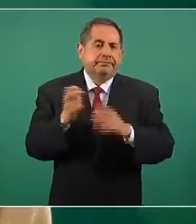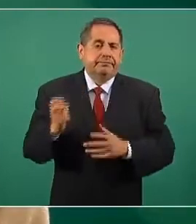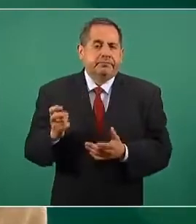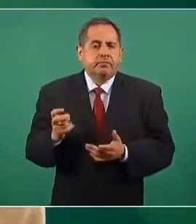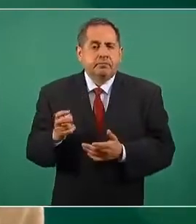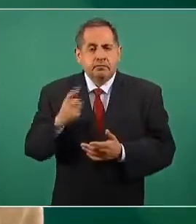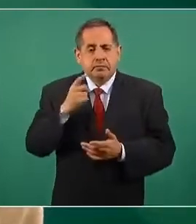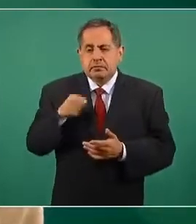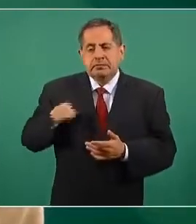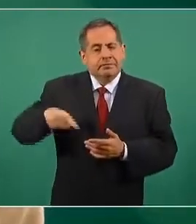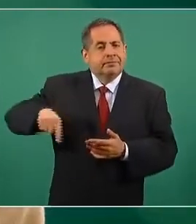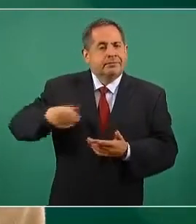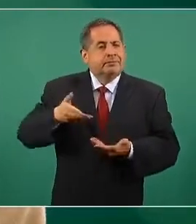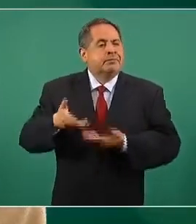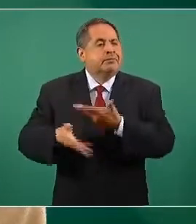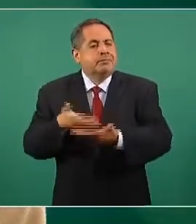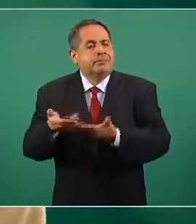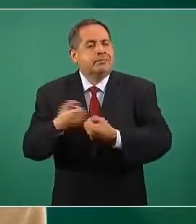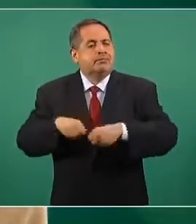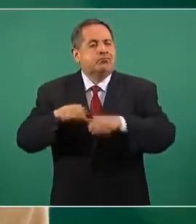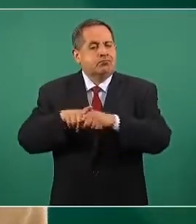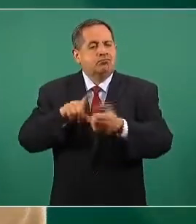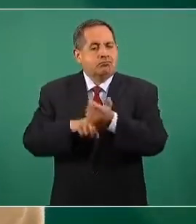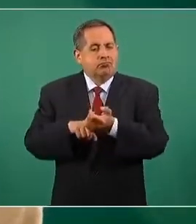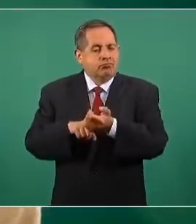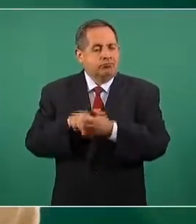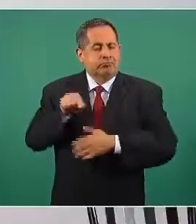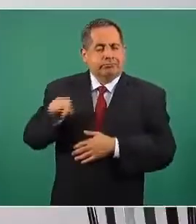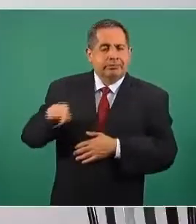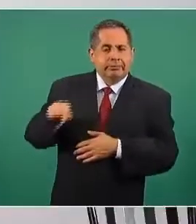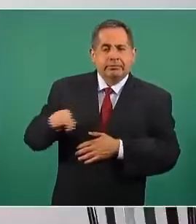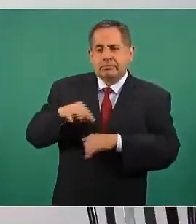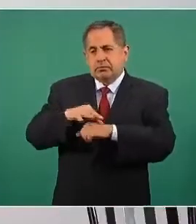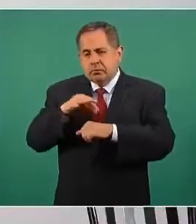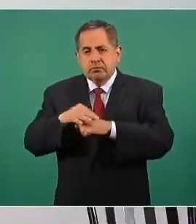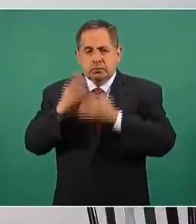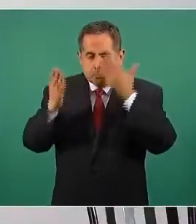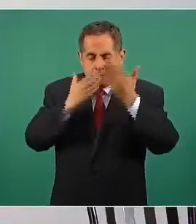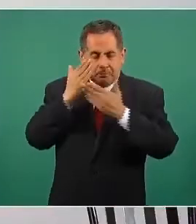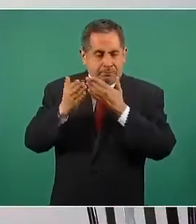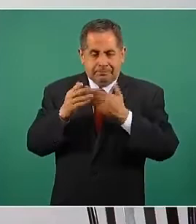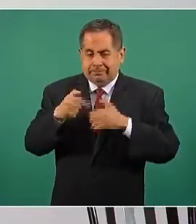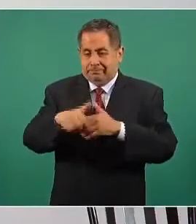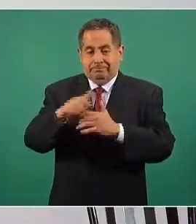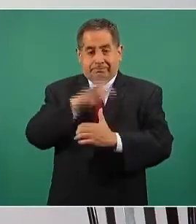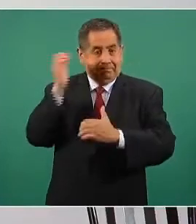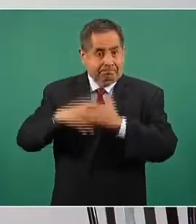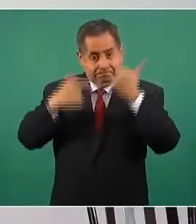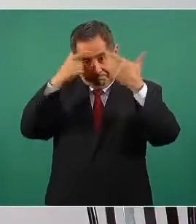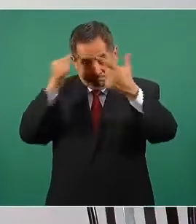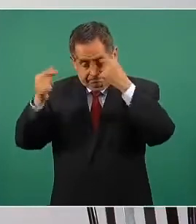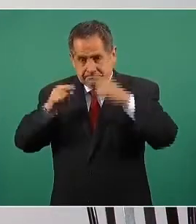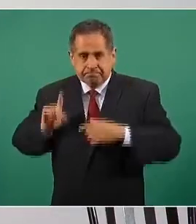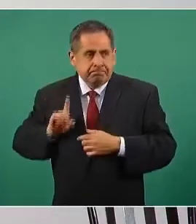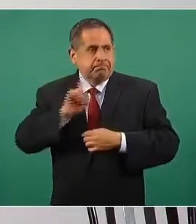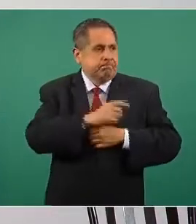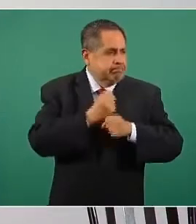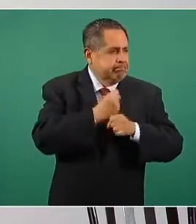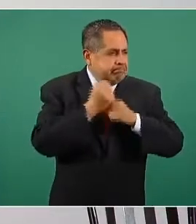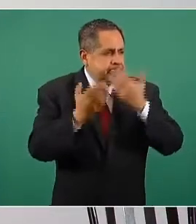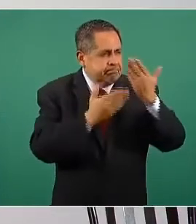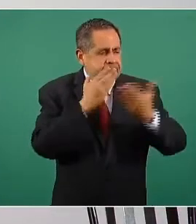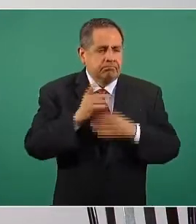del servicio social de estos médicos o de estos pasantes pues su estancia más lo